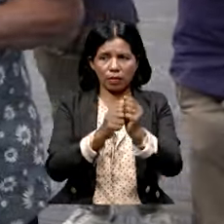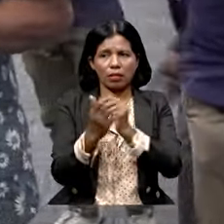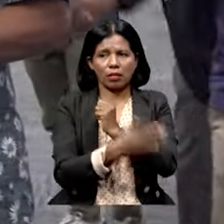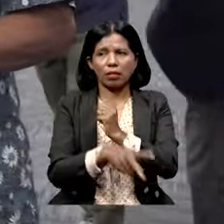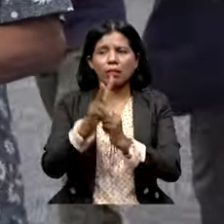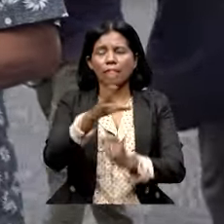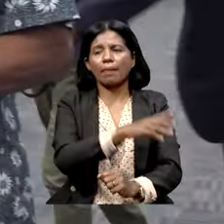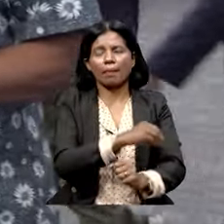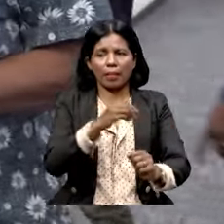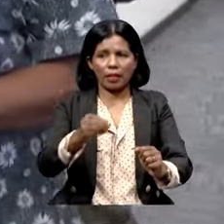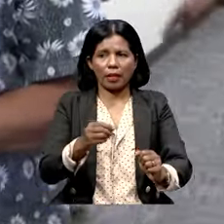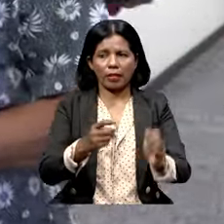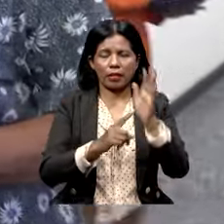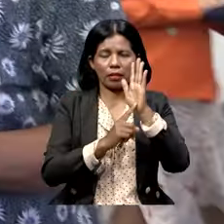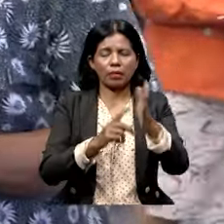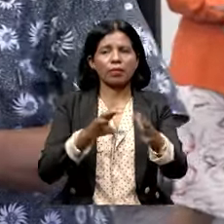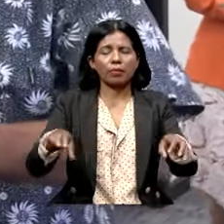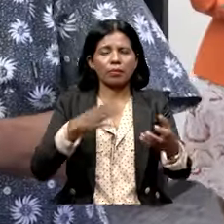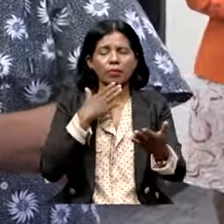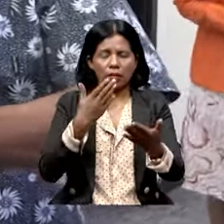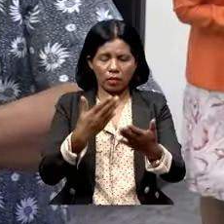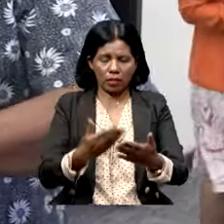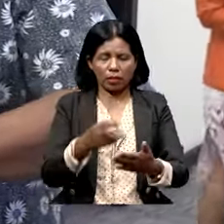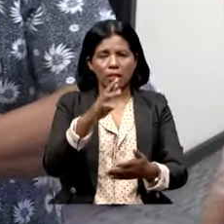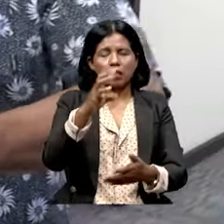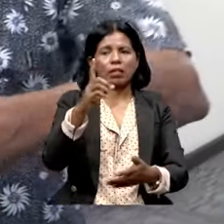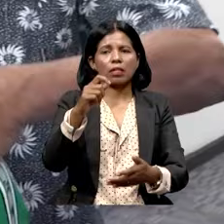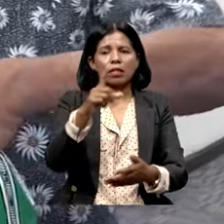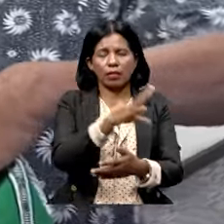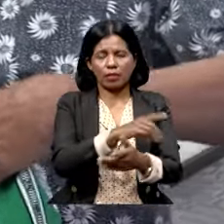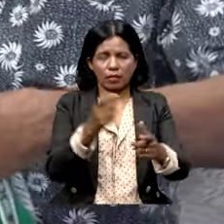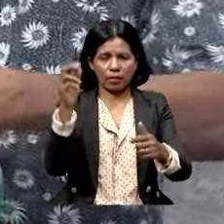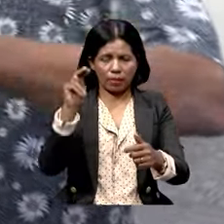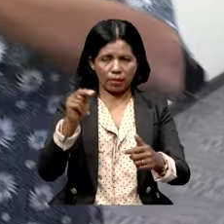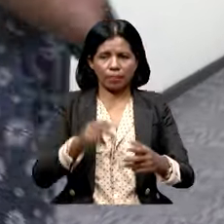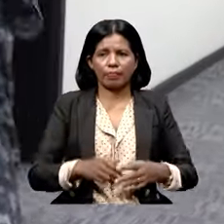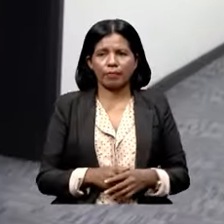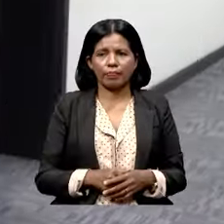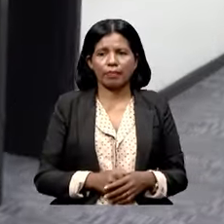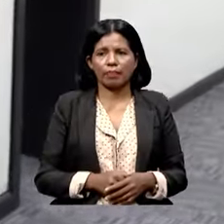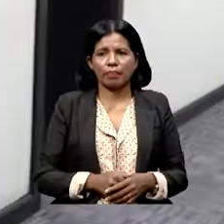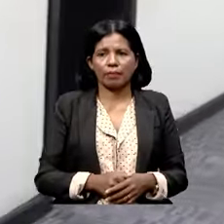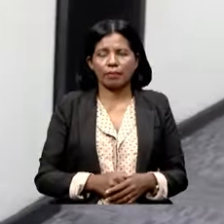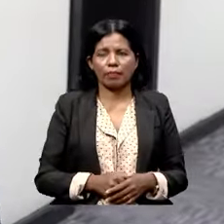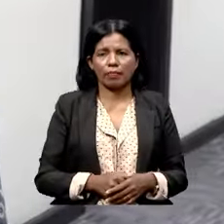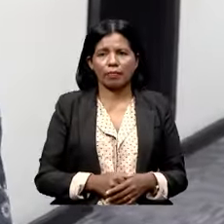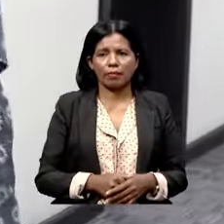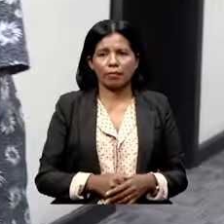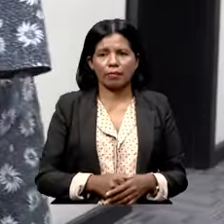Rerua, Nemos actualiza progreso luta República Arabia Saharaui. Adérito Siménez, bienvenido Siménez, Yemen.